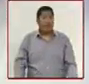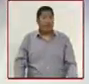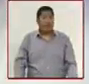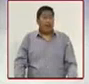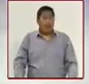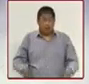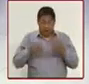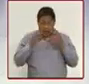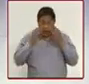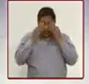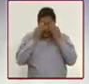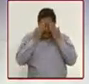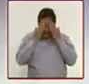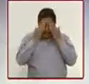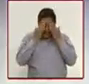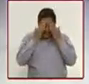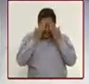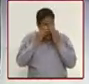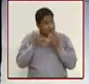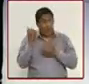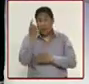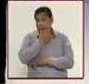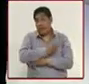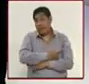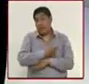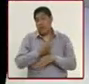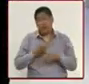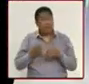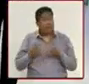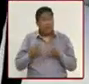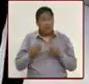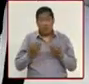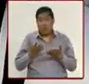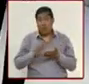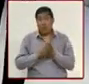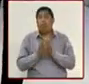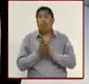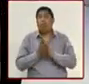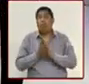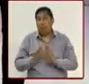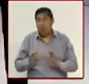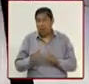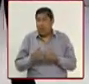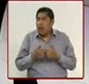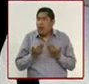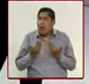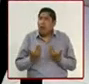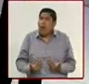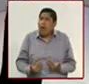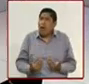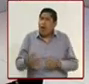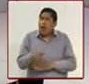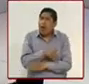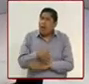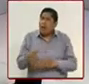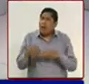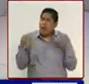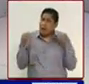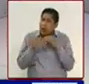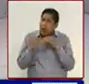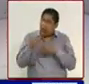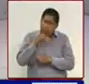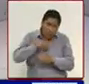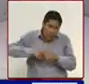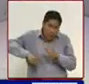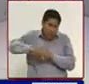Como lo ha visto usted, hoy hemos tenido otro día sin paz en La Paz y hasta ahora veremos cómo están las calles, las avenidas y